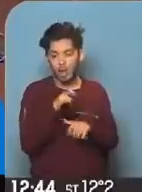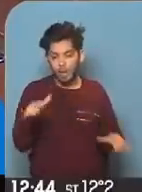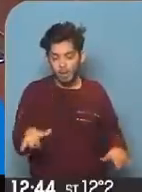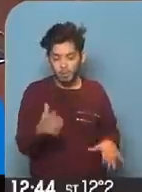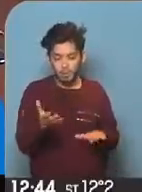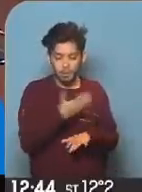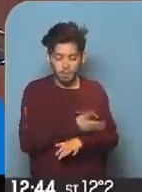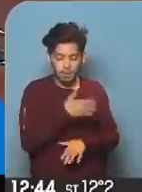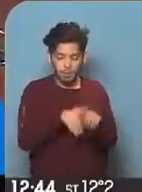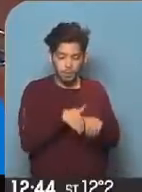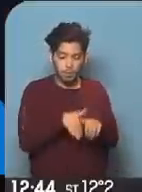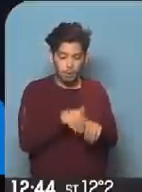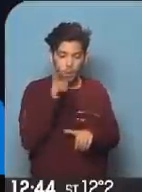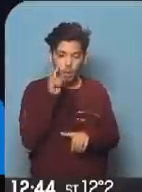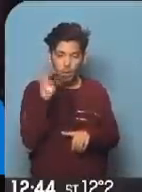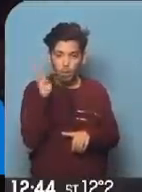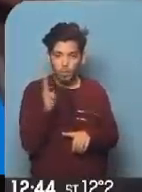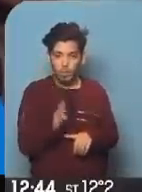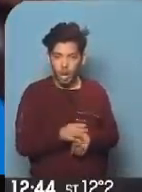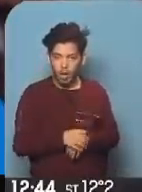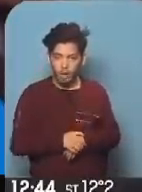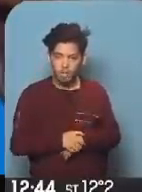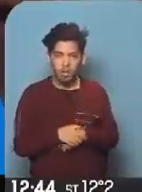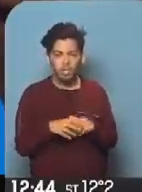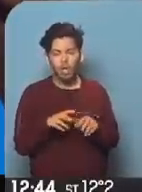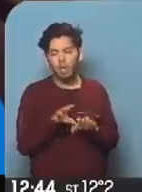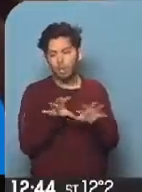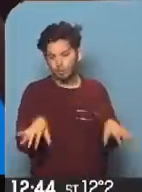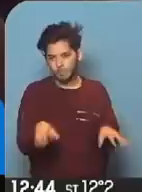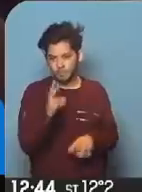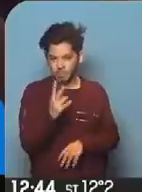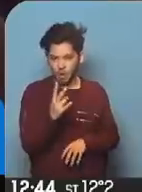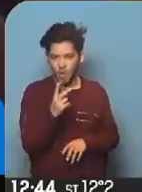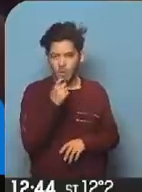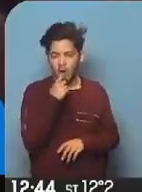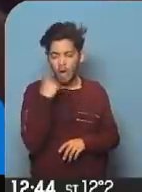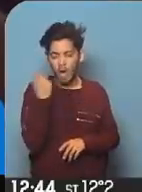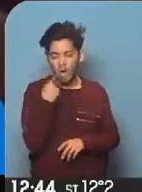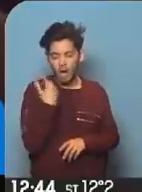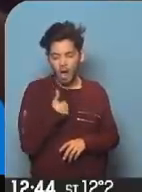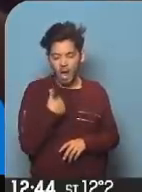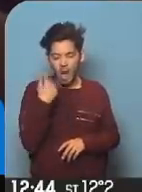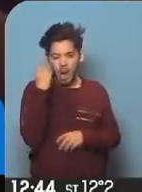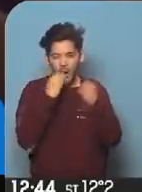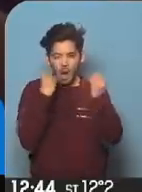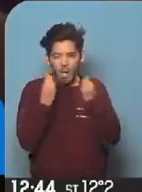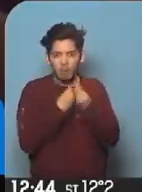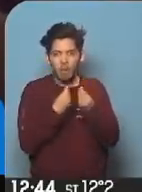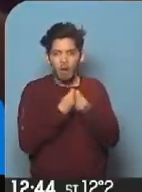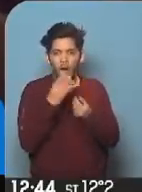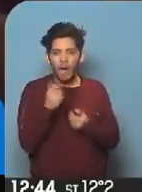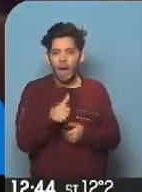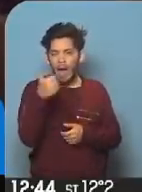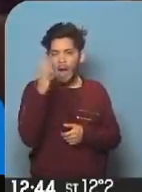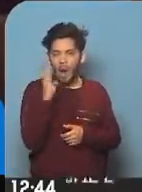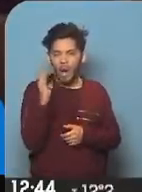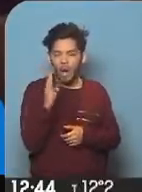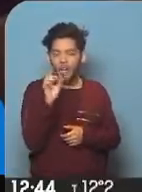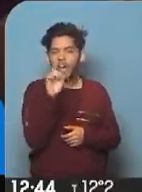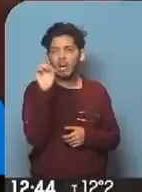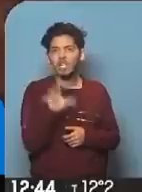de la elección, como lo es Bolsonaro. Bueno, aquí hay dos cosas. A nosotros como argentinos nos debería preocupar muchísimo que gane Bolsonaro, porque sin lugar a dudas no